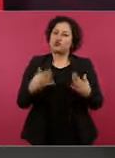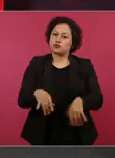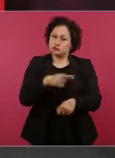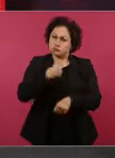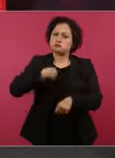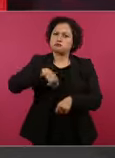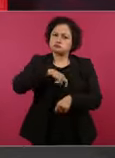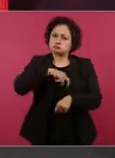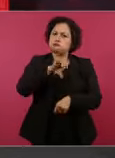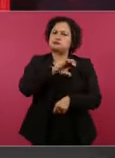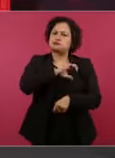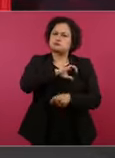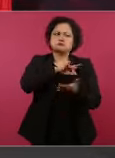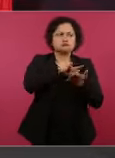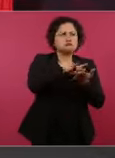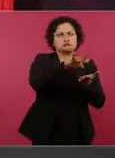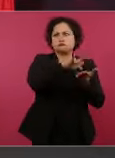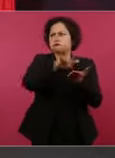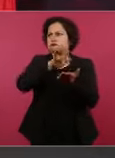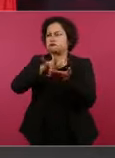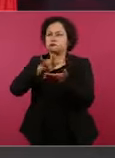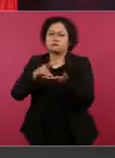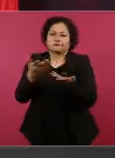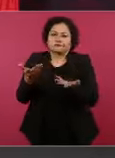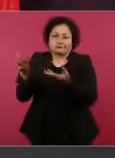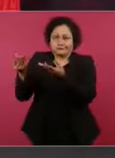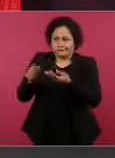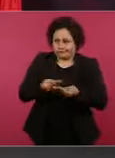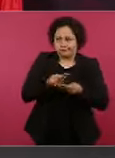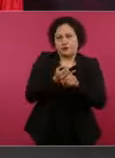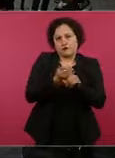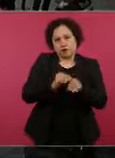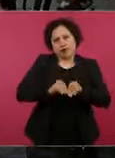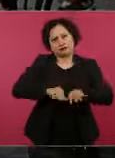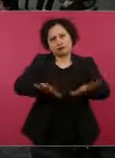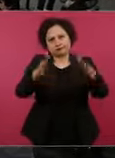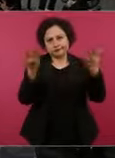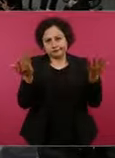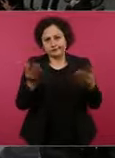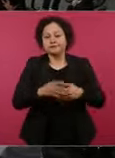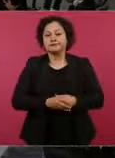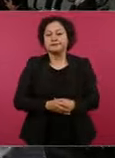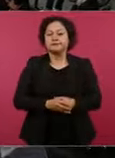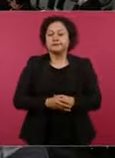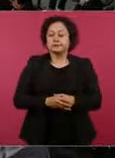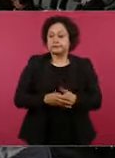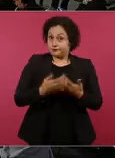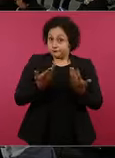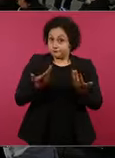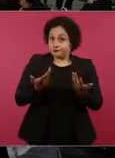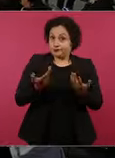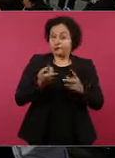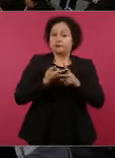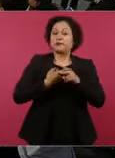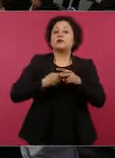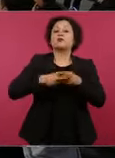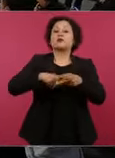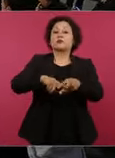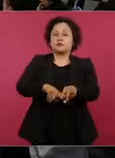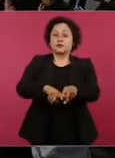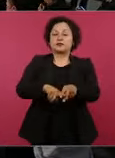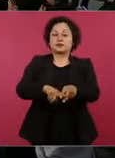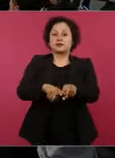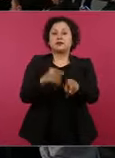que se puede. De modo que vamos a empezar con el